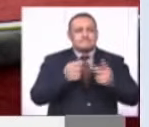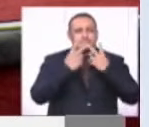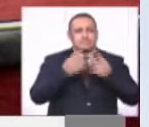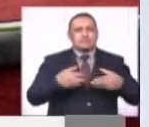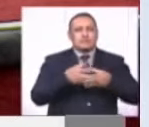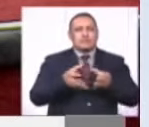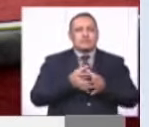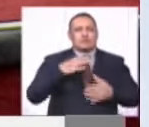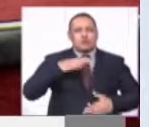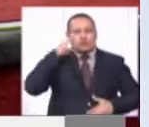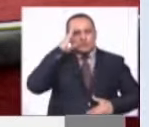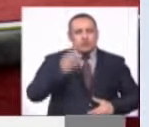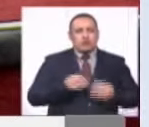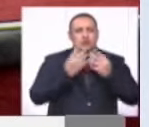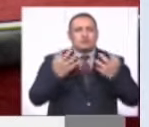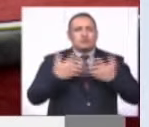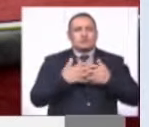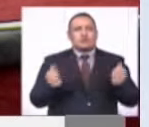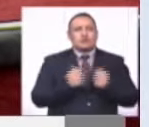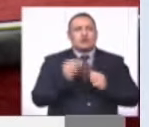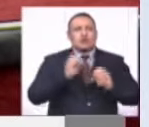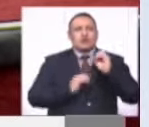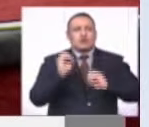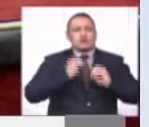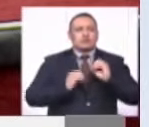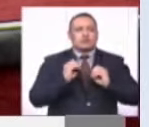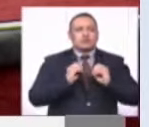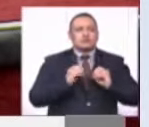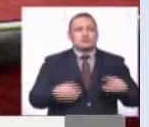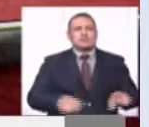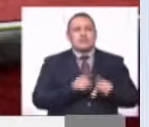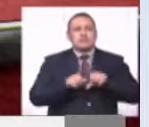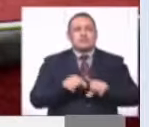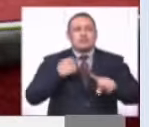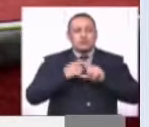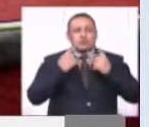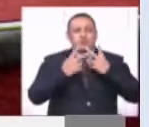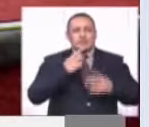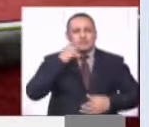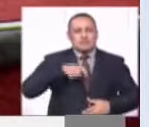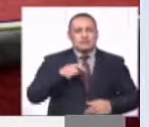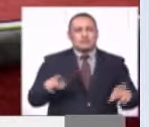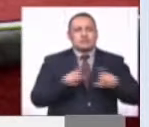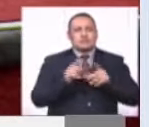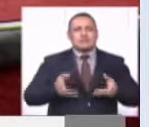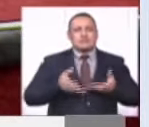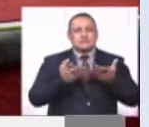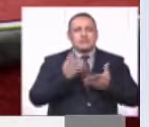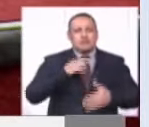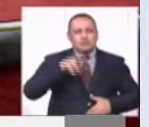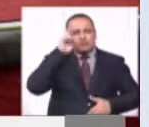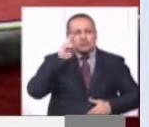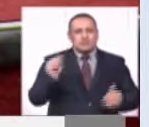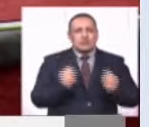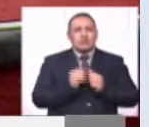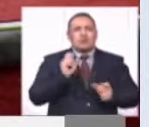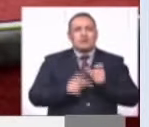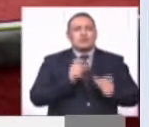de la PNP como integrantes de estas organizaciones. Por ello, es necesario generar confianza con